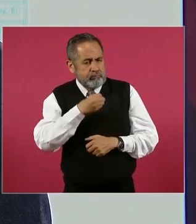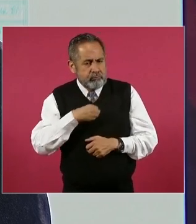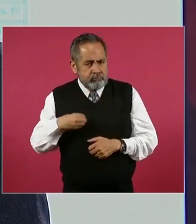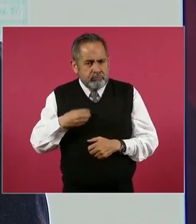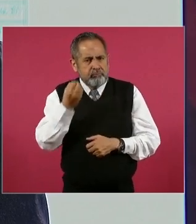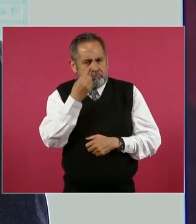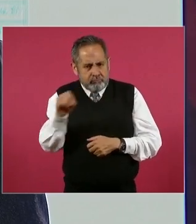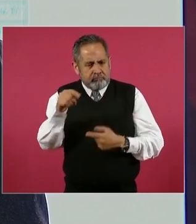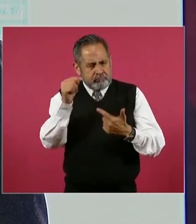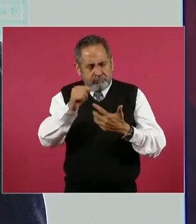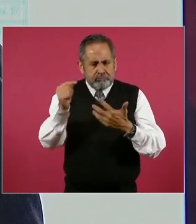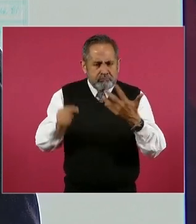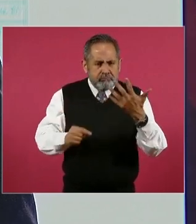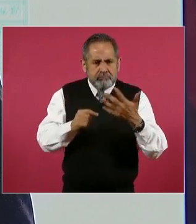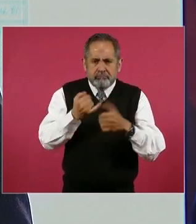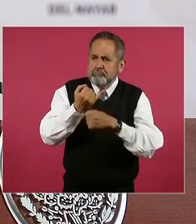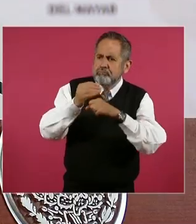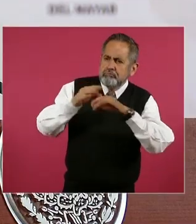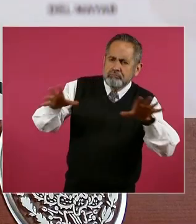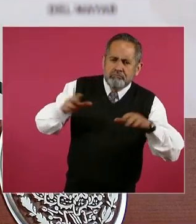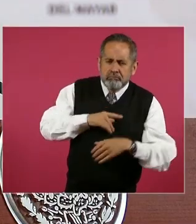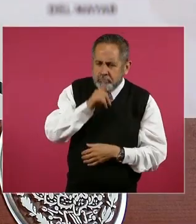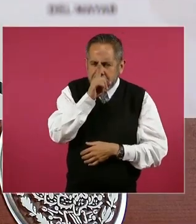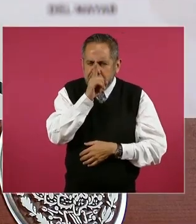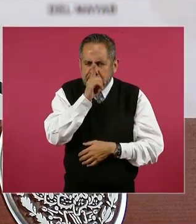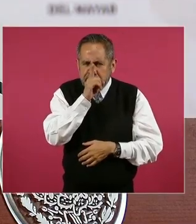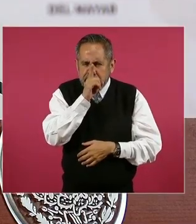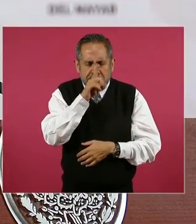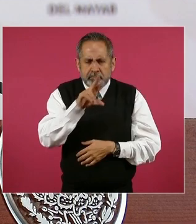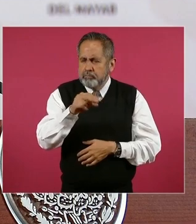tales como informar